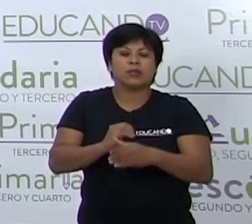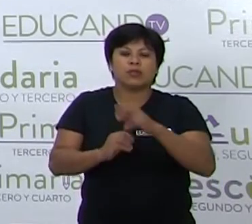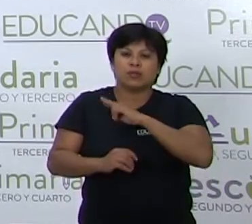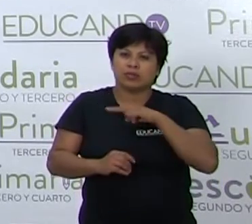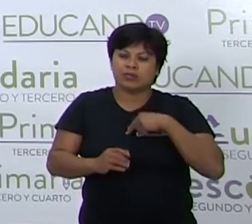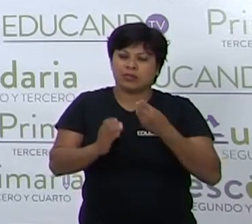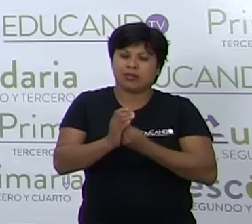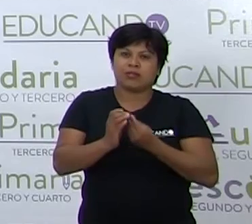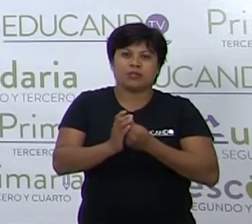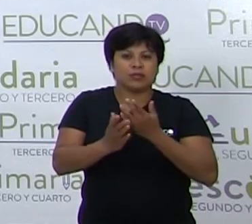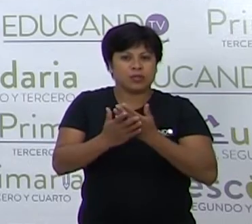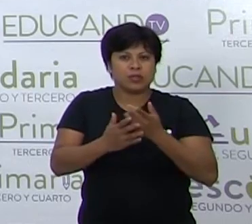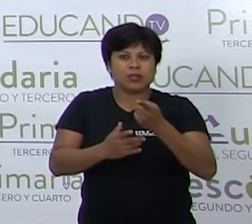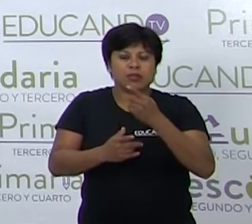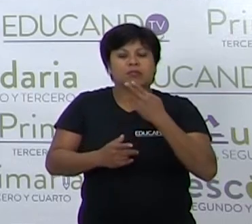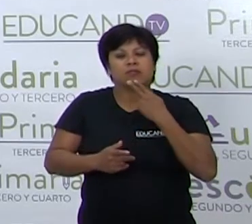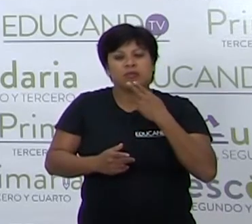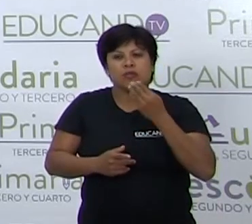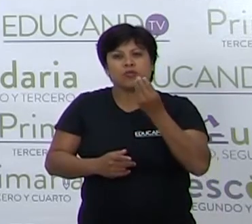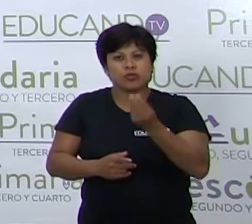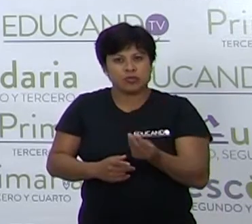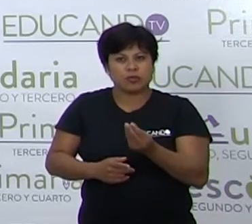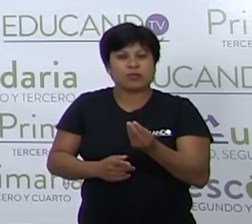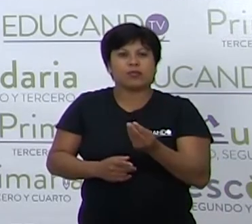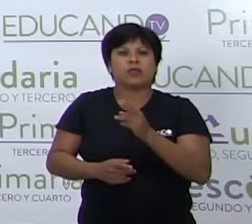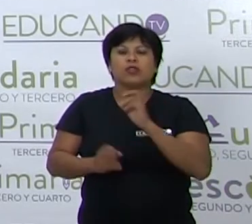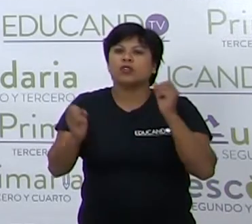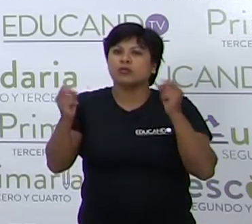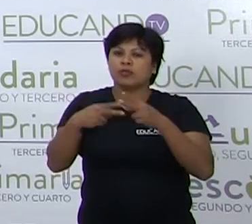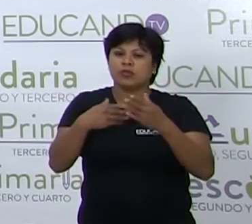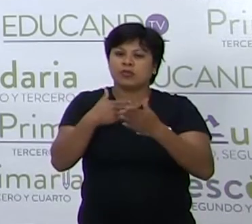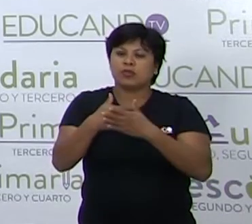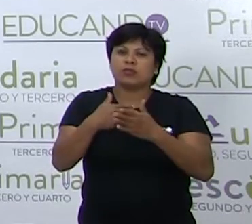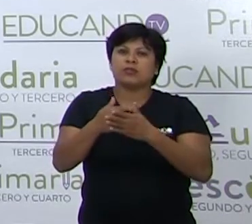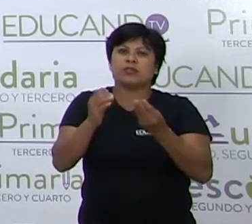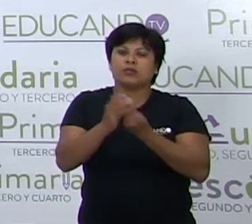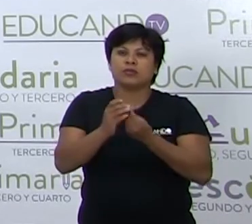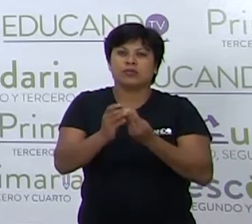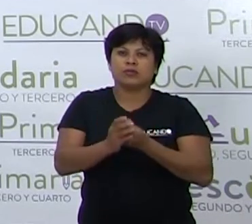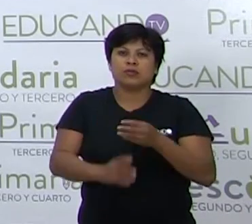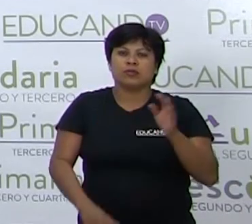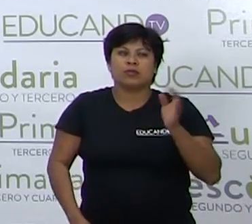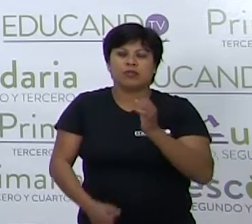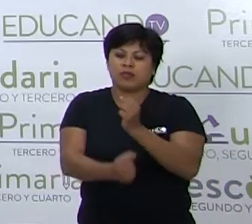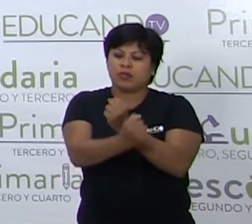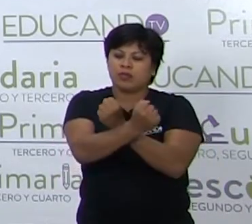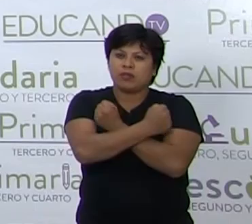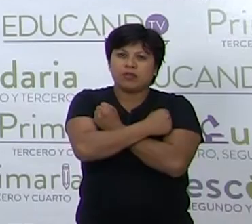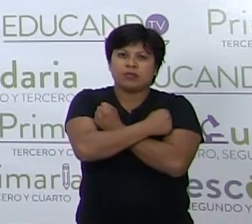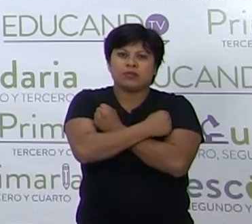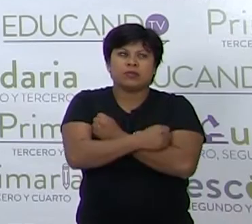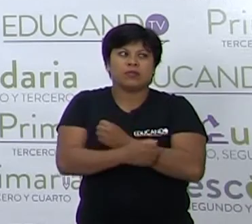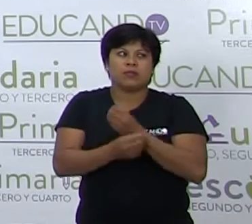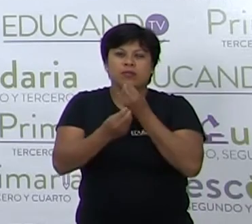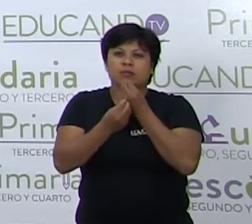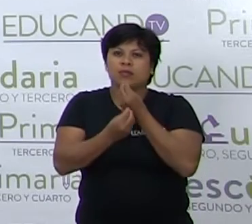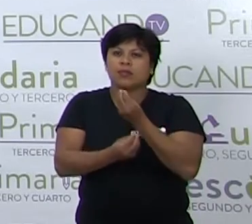clase. Yo espero que te haya servido muchísimo y nos vemos en la próxima sesión. Un fuertísimo abrazo,